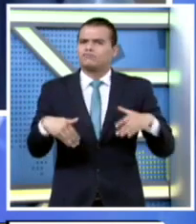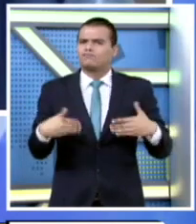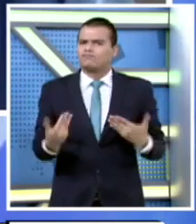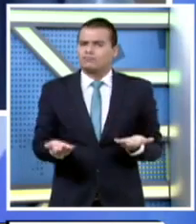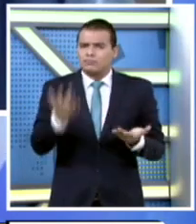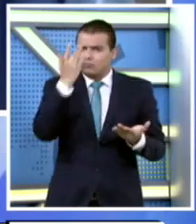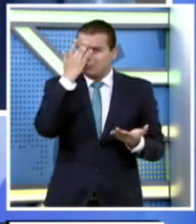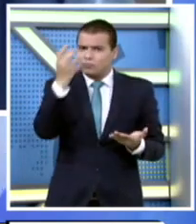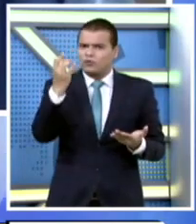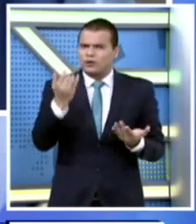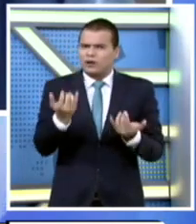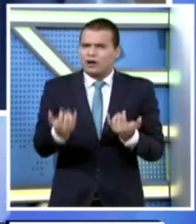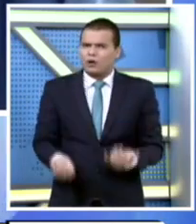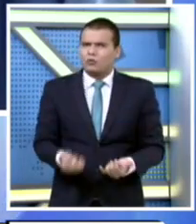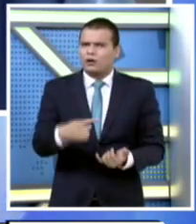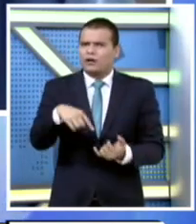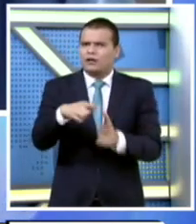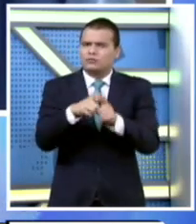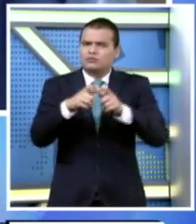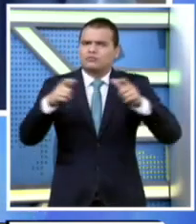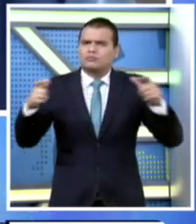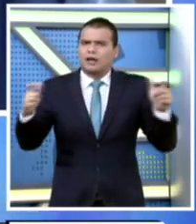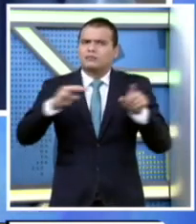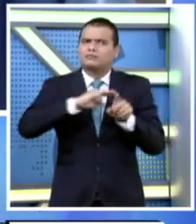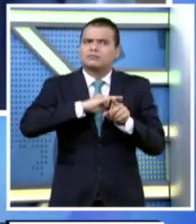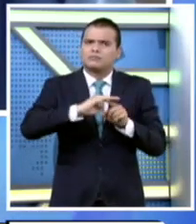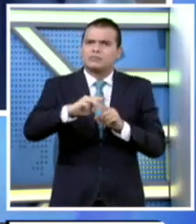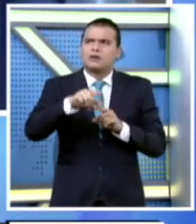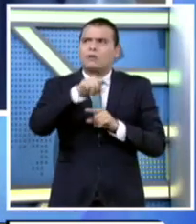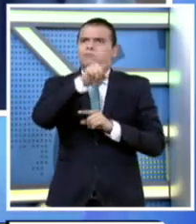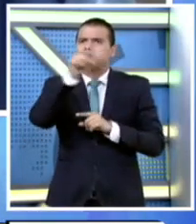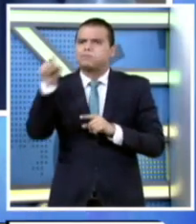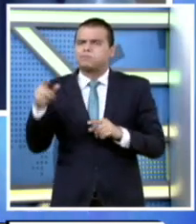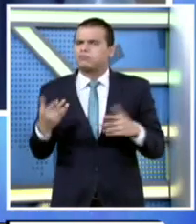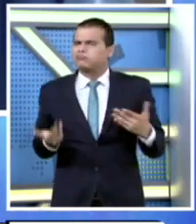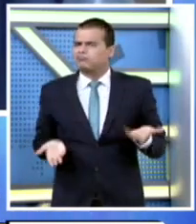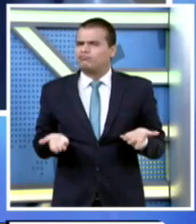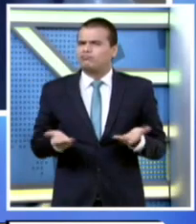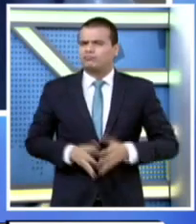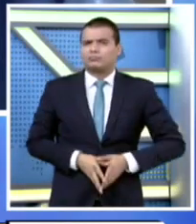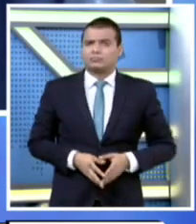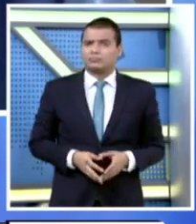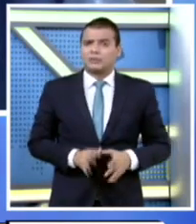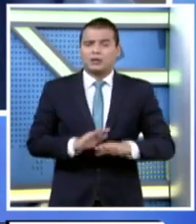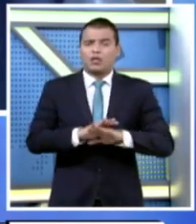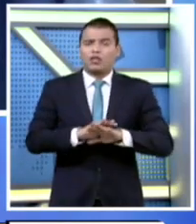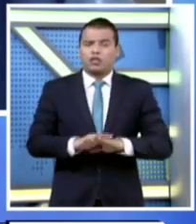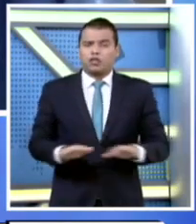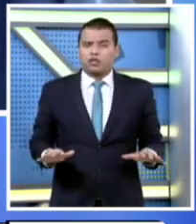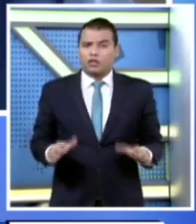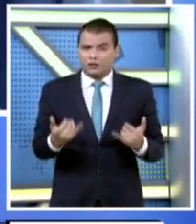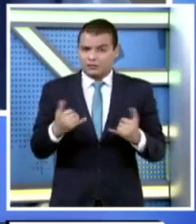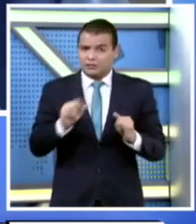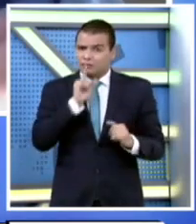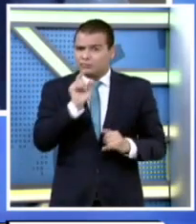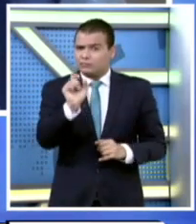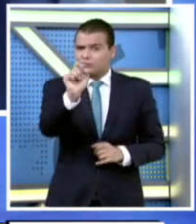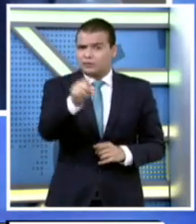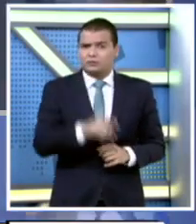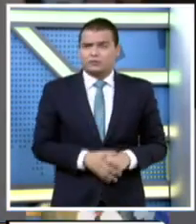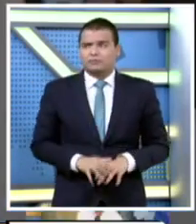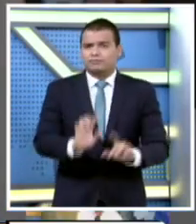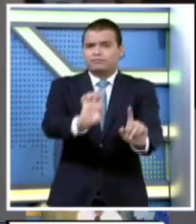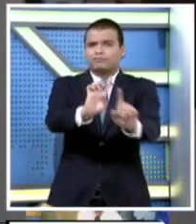qué esa cantidad de gente la observa uno en el mío, en las estaciones, en las calles? ¿Se relajaron los caleños? Hay de